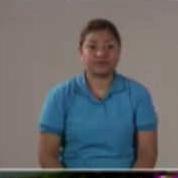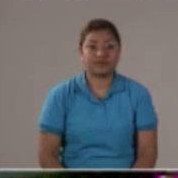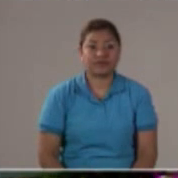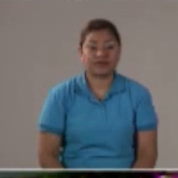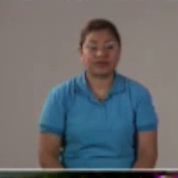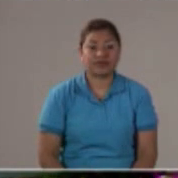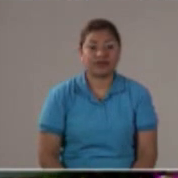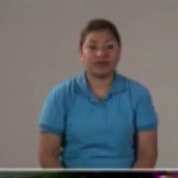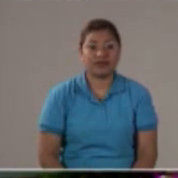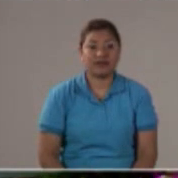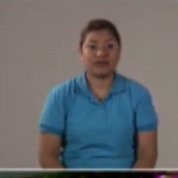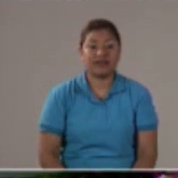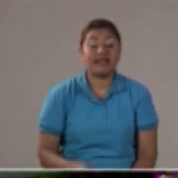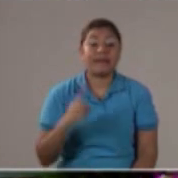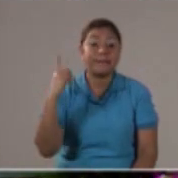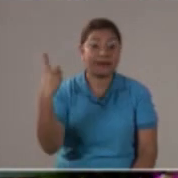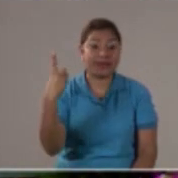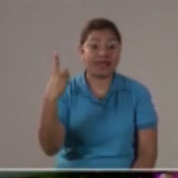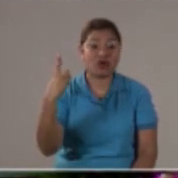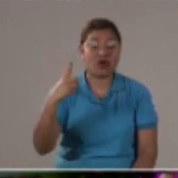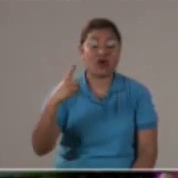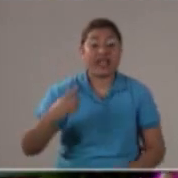Es decir, sean fructíferos,